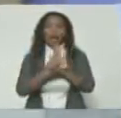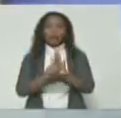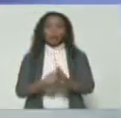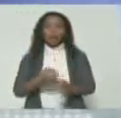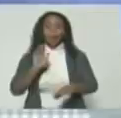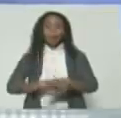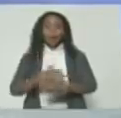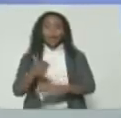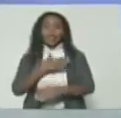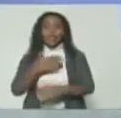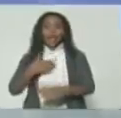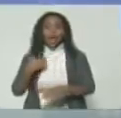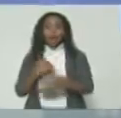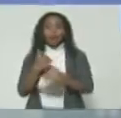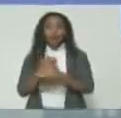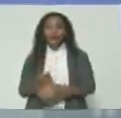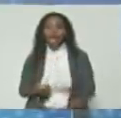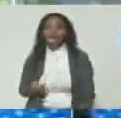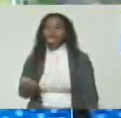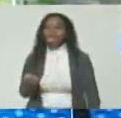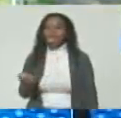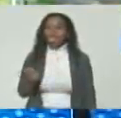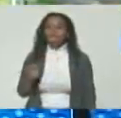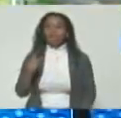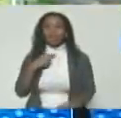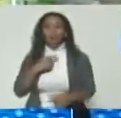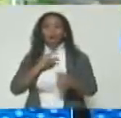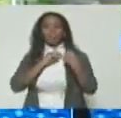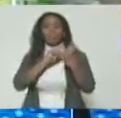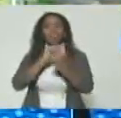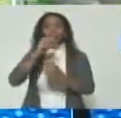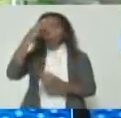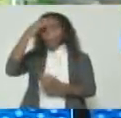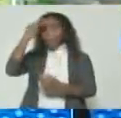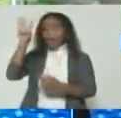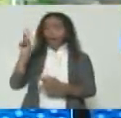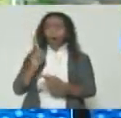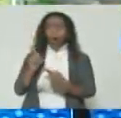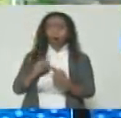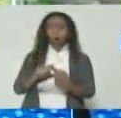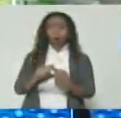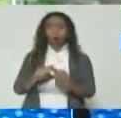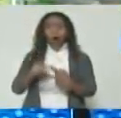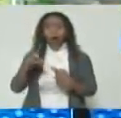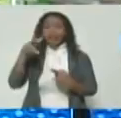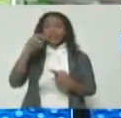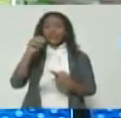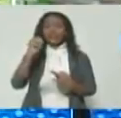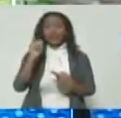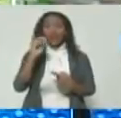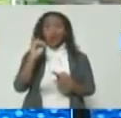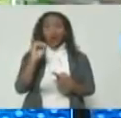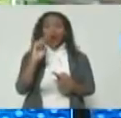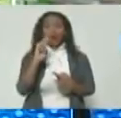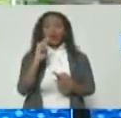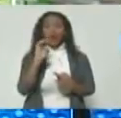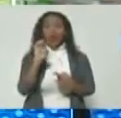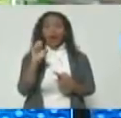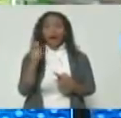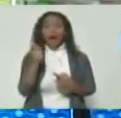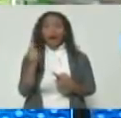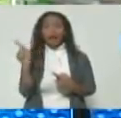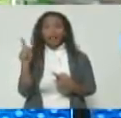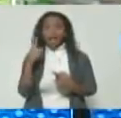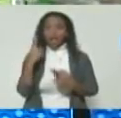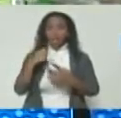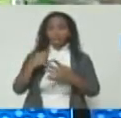porque quieren chantajear, ¿no? Que el diálogo en México, que el diálogo con Noruega, que tal y qué sé yo, no, está